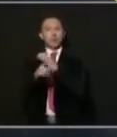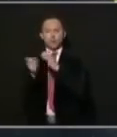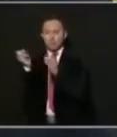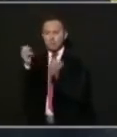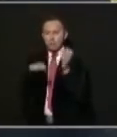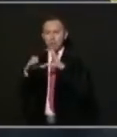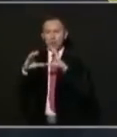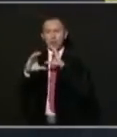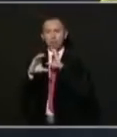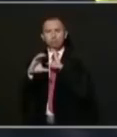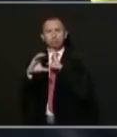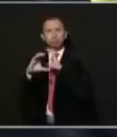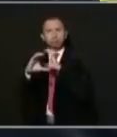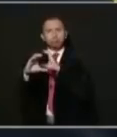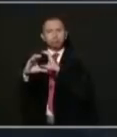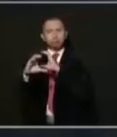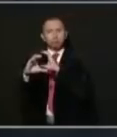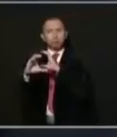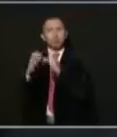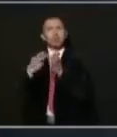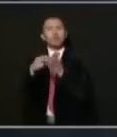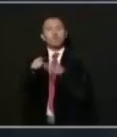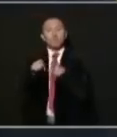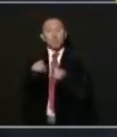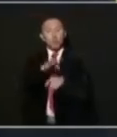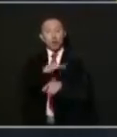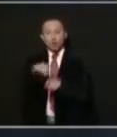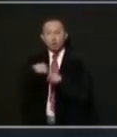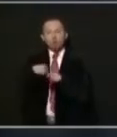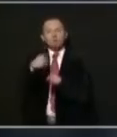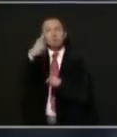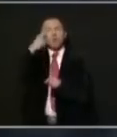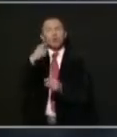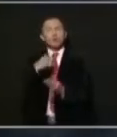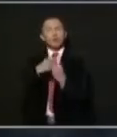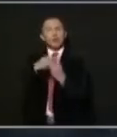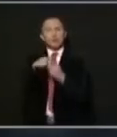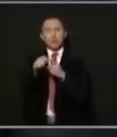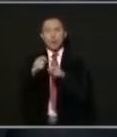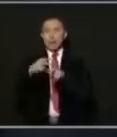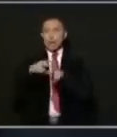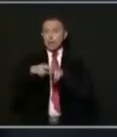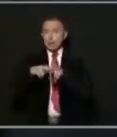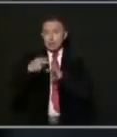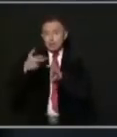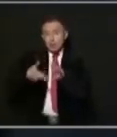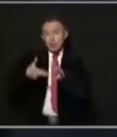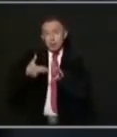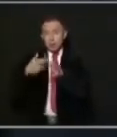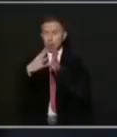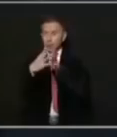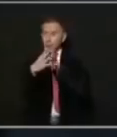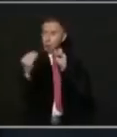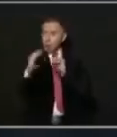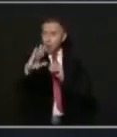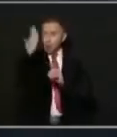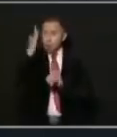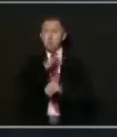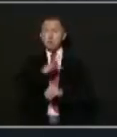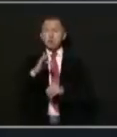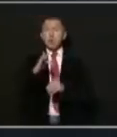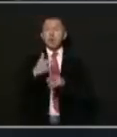para tres cosas. Para un tren rápido, con un desplazamiento hasta de 160 kilómetros por